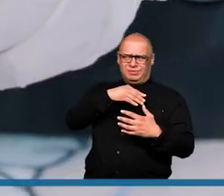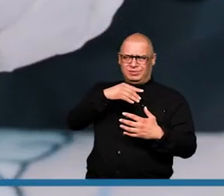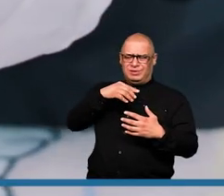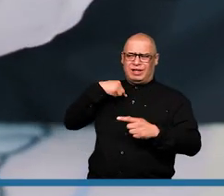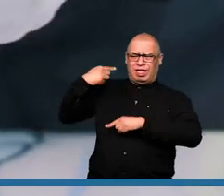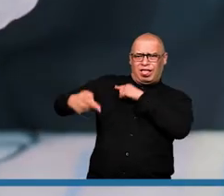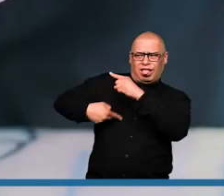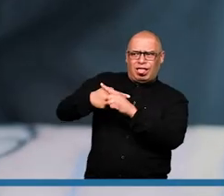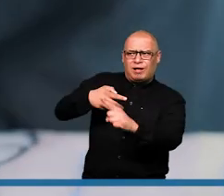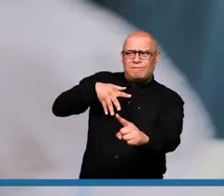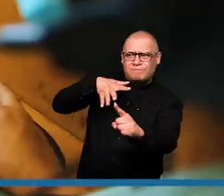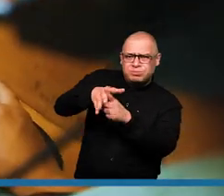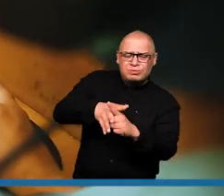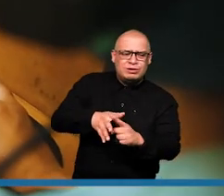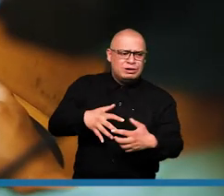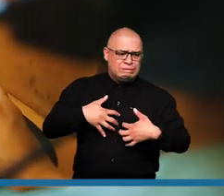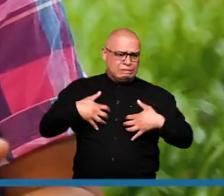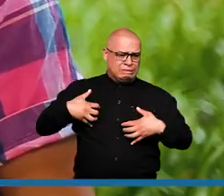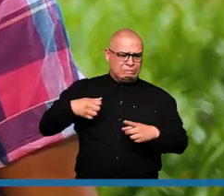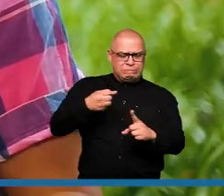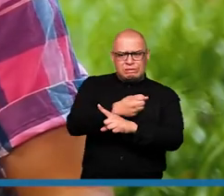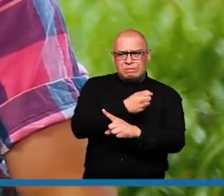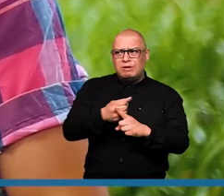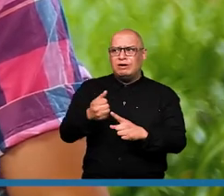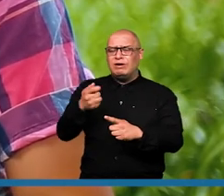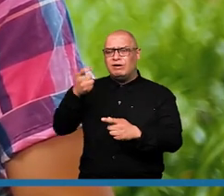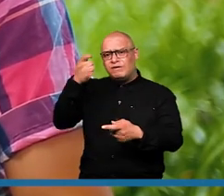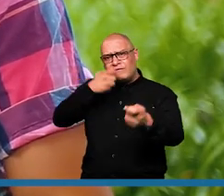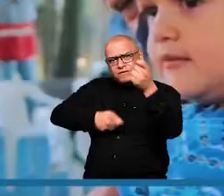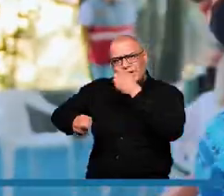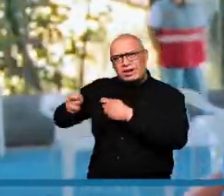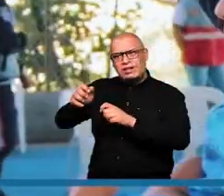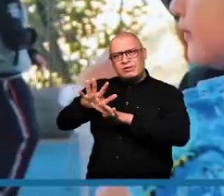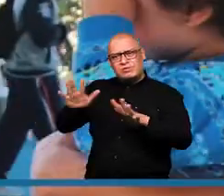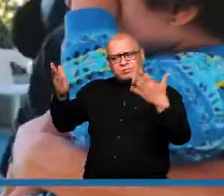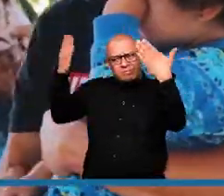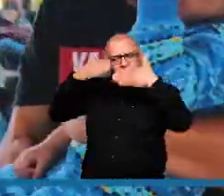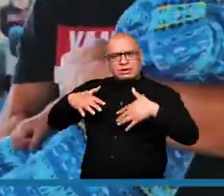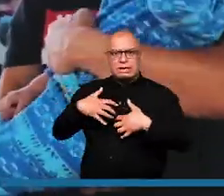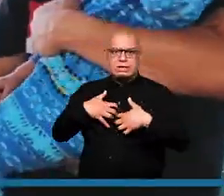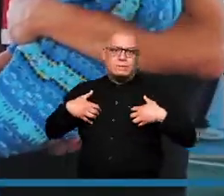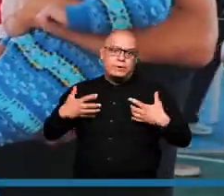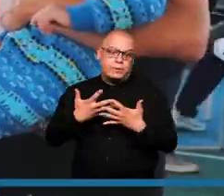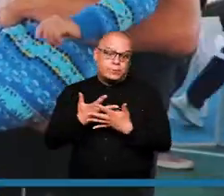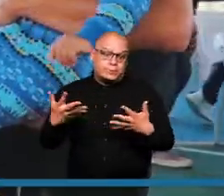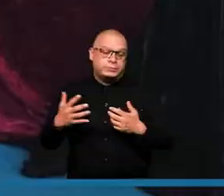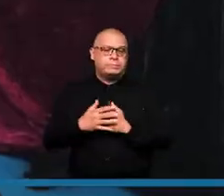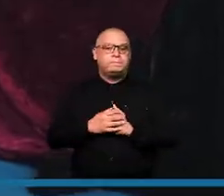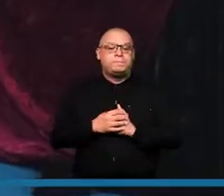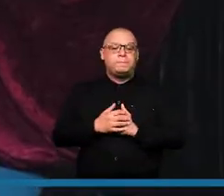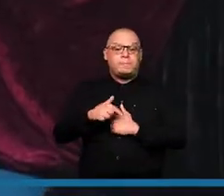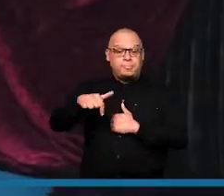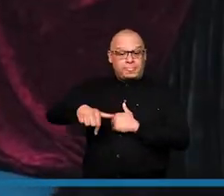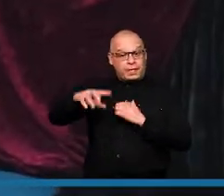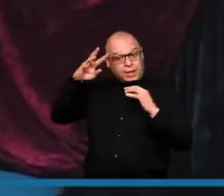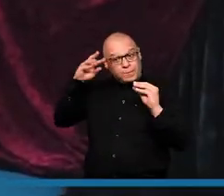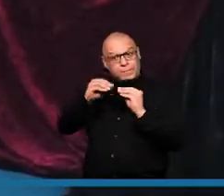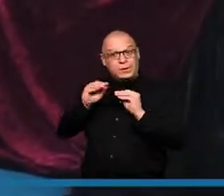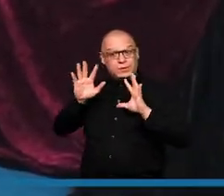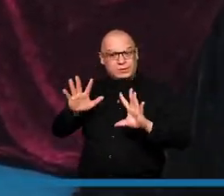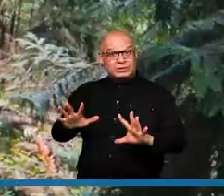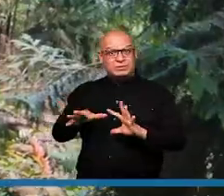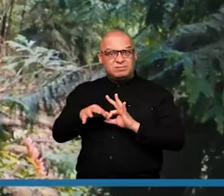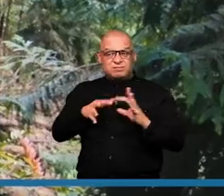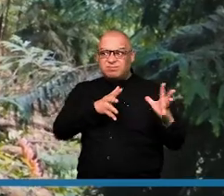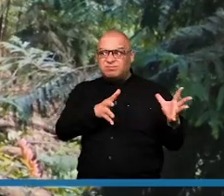repercuten en actos de agresión o actos de tráfico también de fauna. Con el trabajo que hemos hecho con el área metropolitana, hemos llegado a